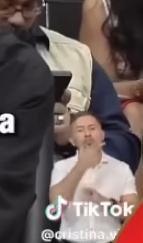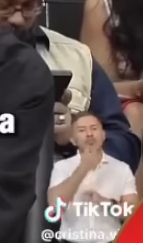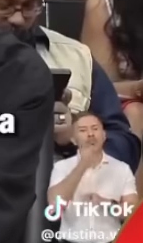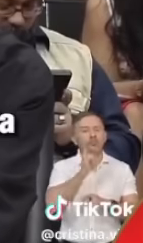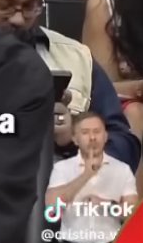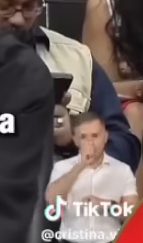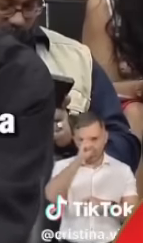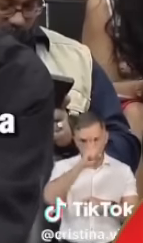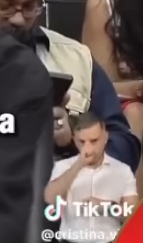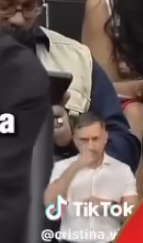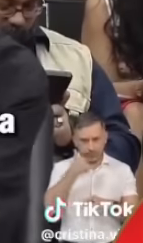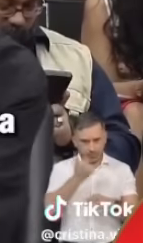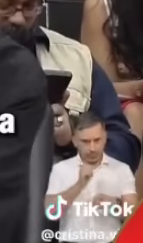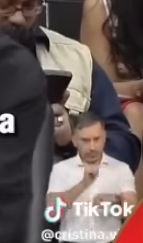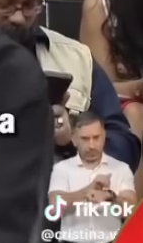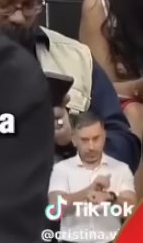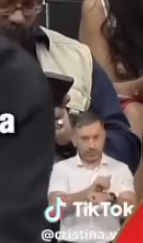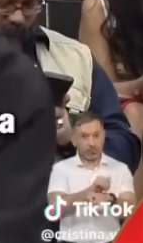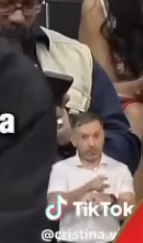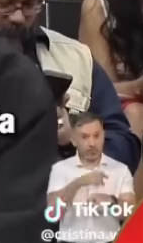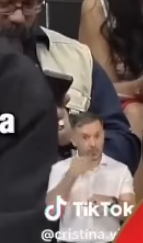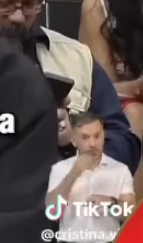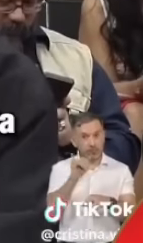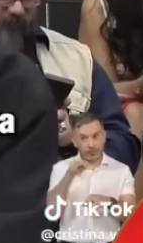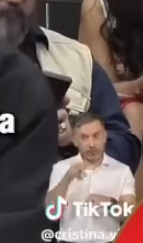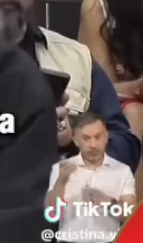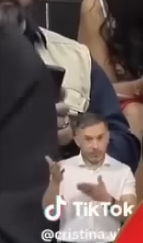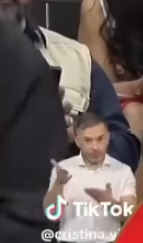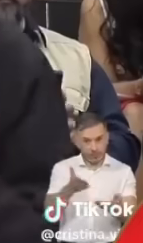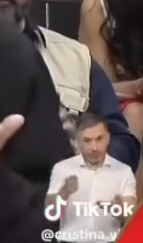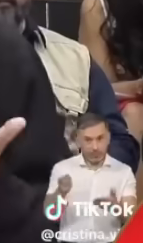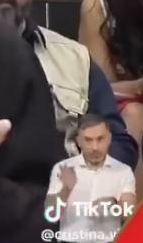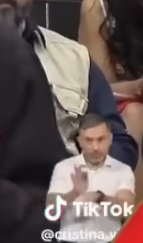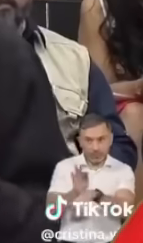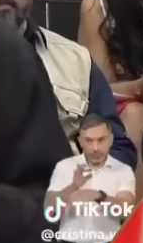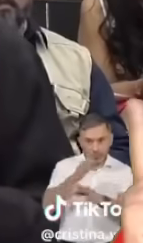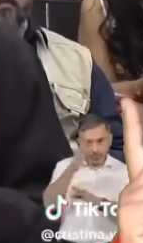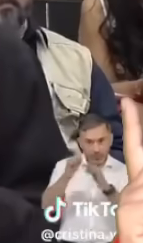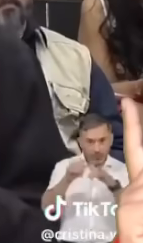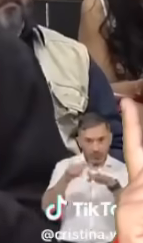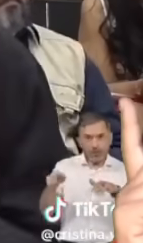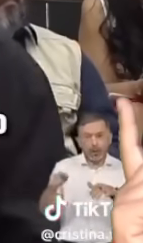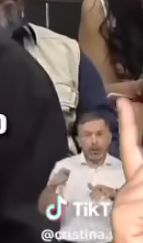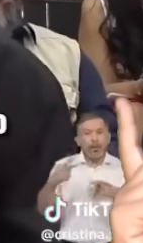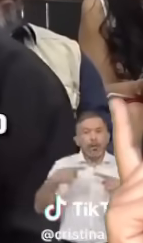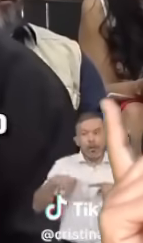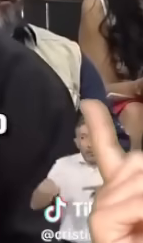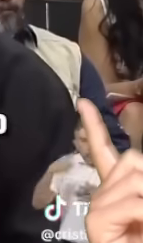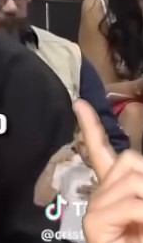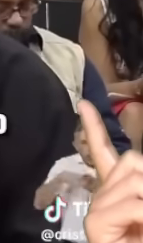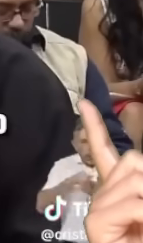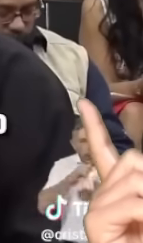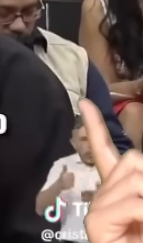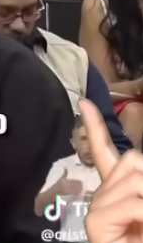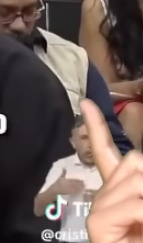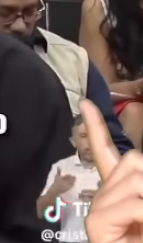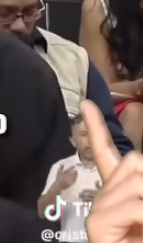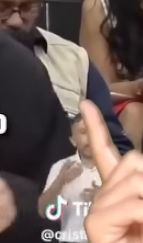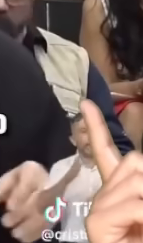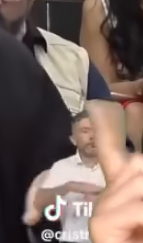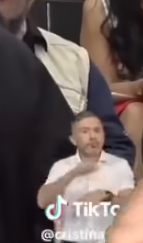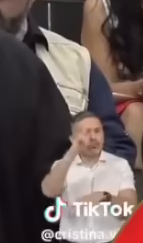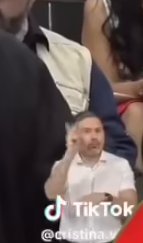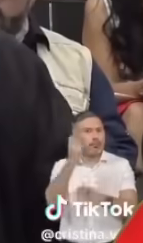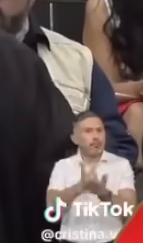tema y pretende que el INE le haga esta propaganda electoral ante su falta de credibilidad pero lo grave Es que est usando el logotipo